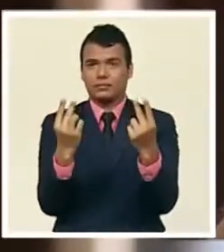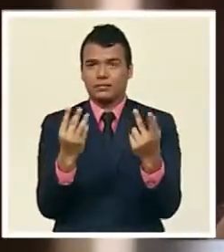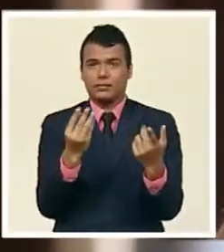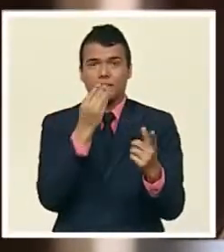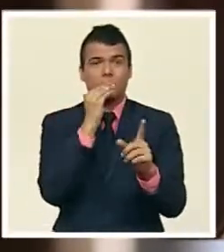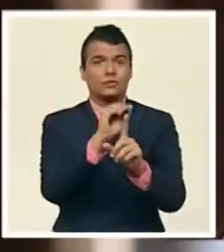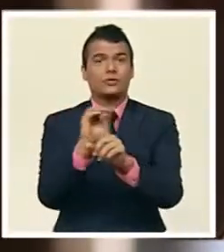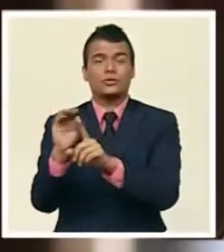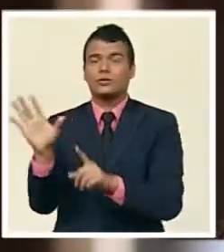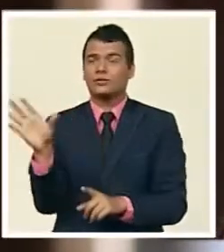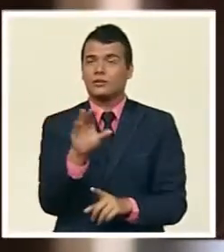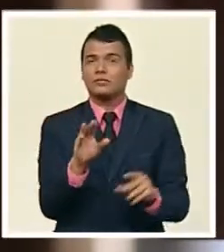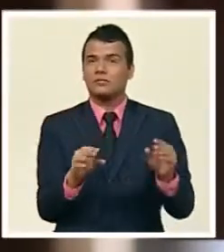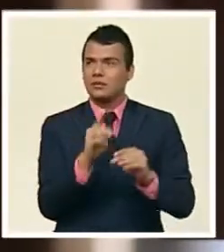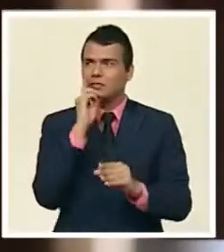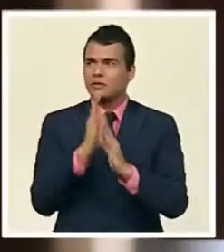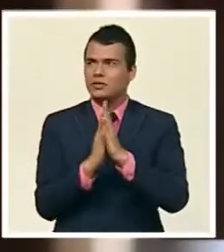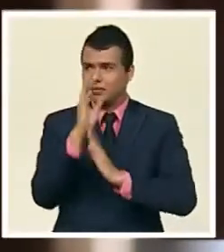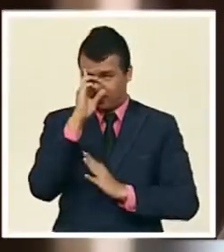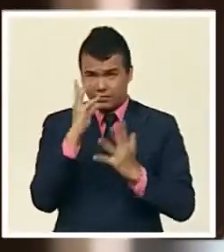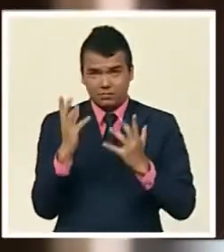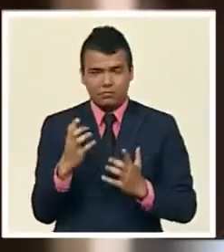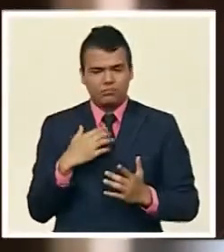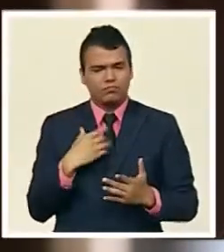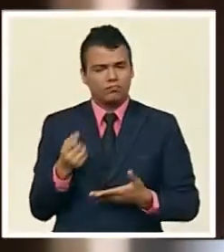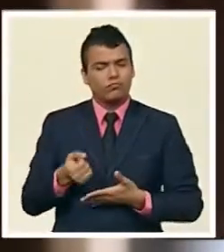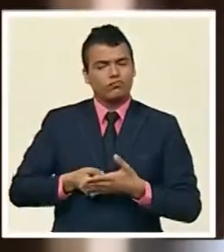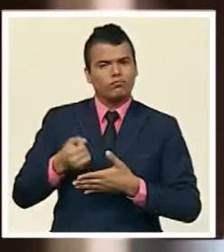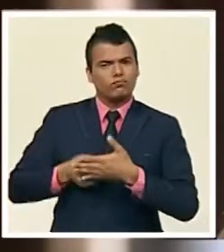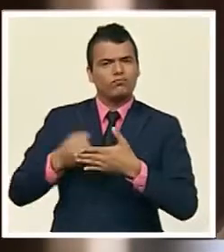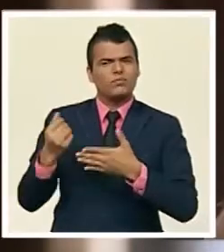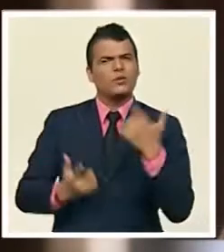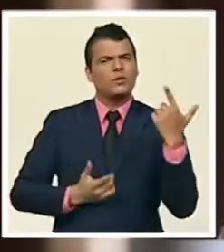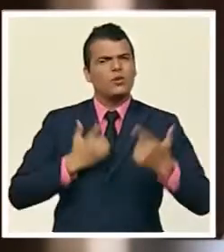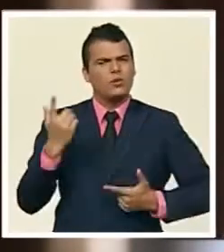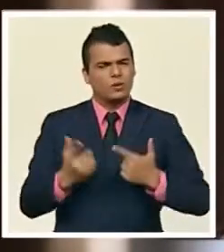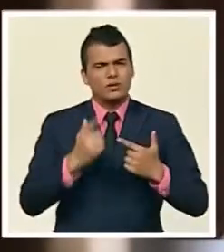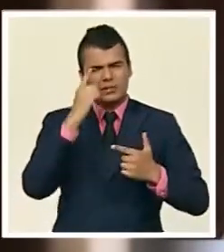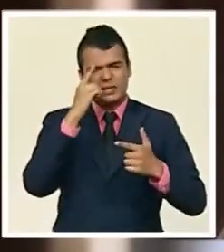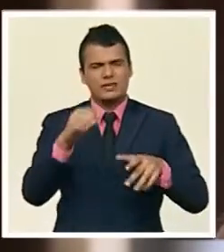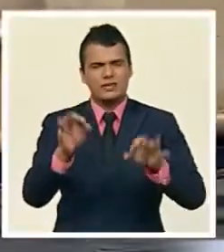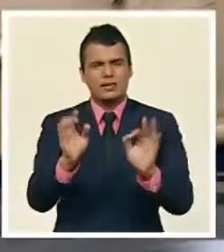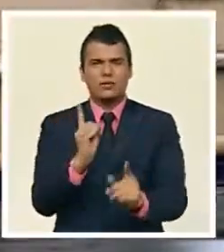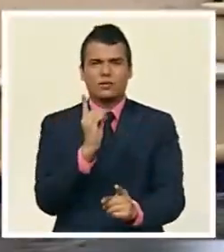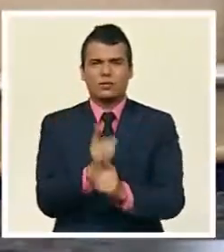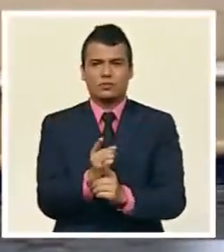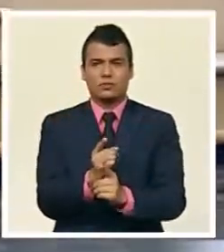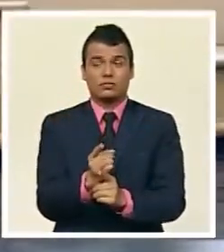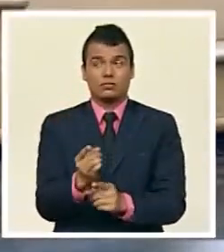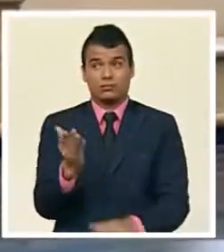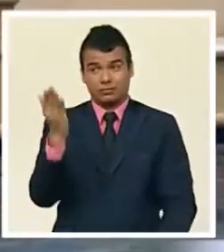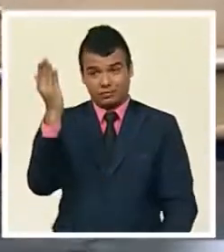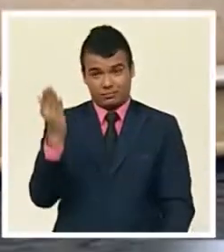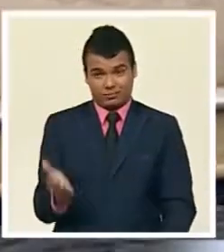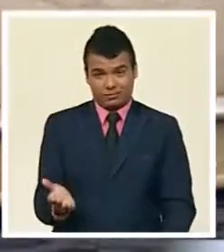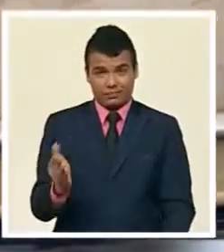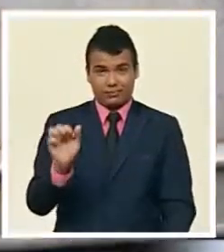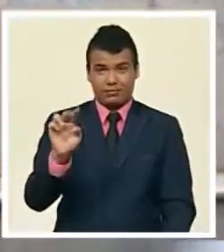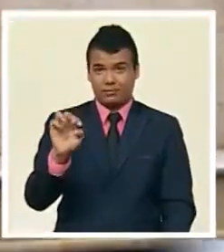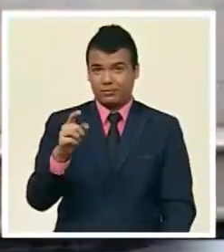Y pues siempre sigan sus sueños, luchen por sus sueños, que todos los podemos lograr. Sin duda alguna,